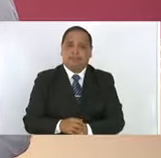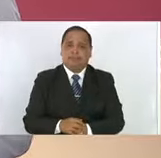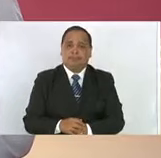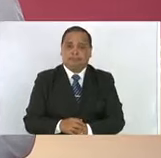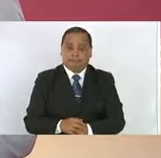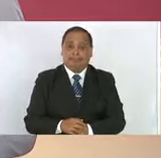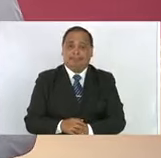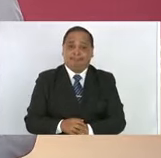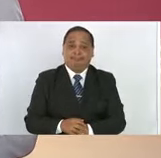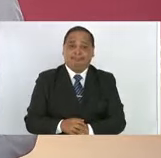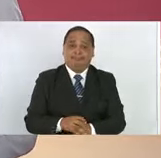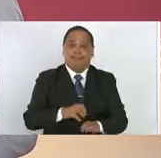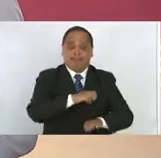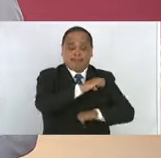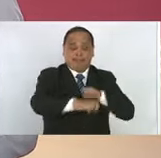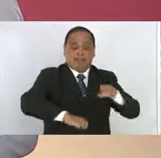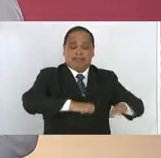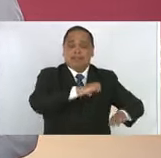las empresas públicas,